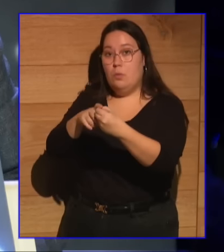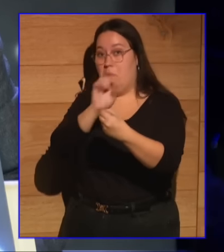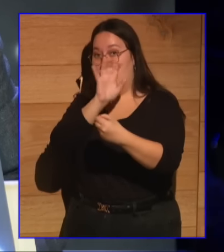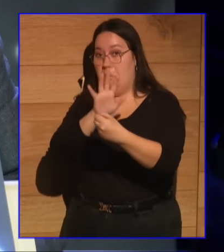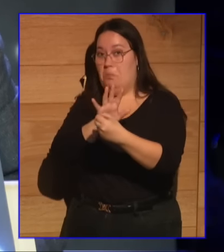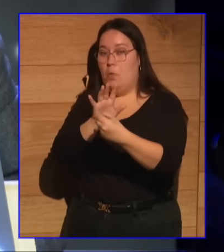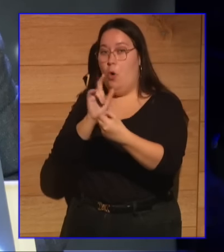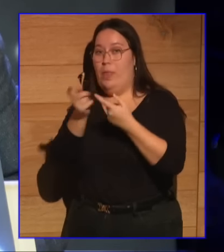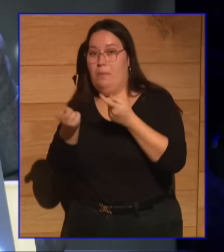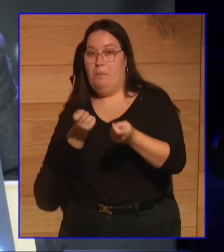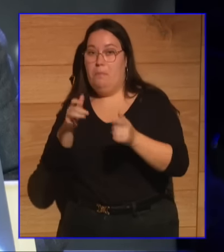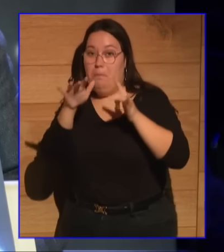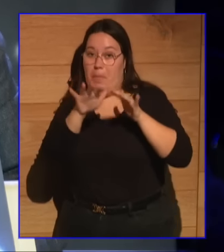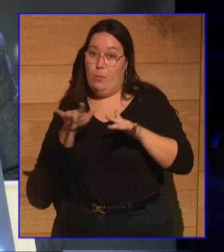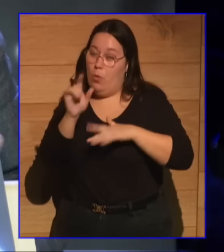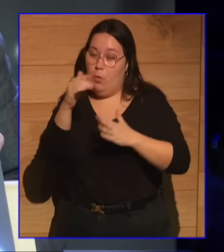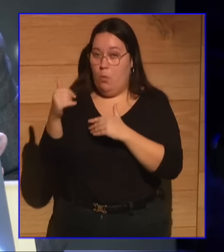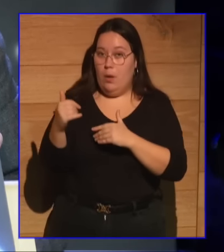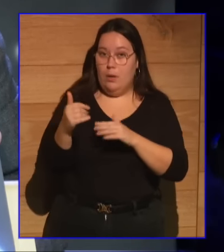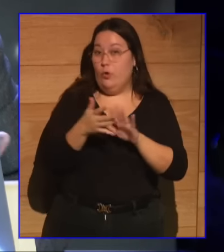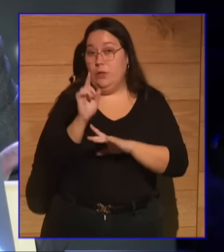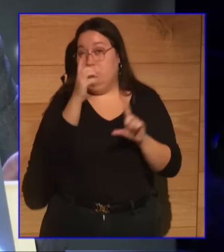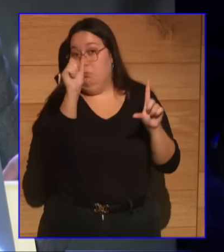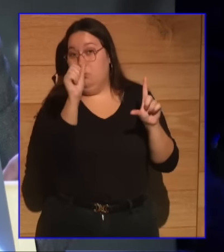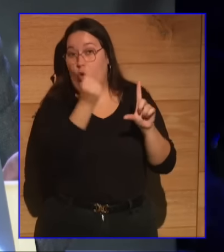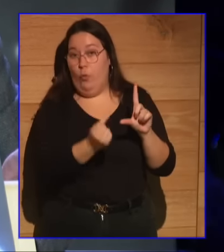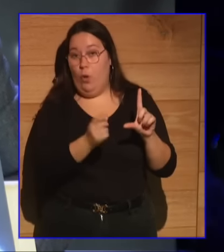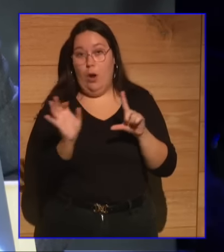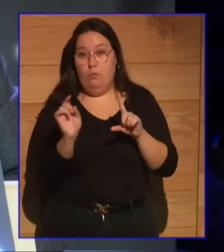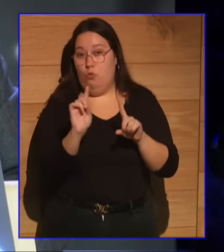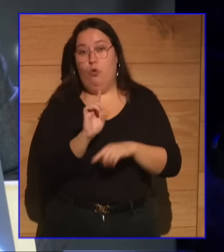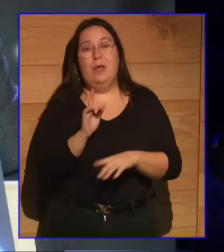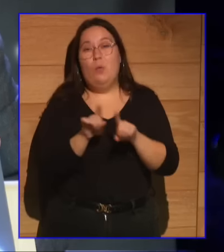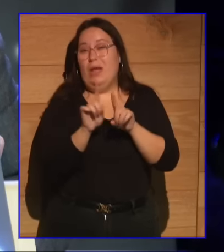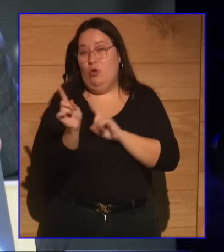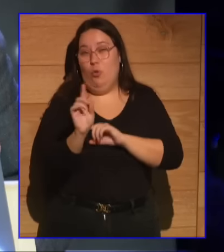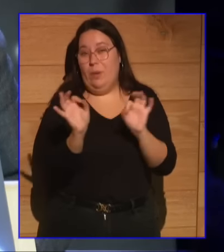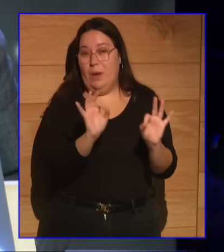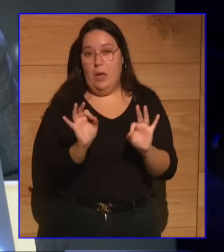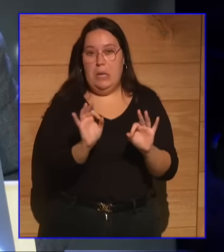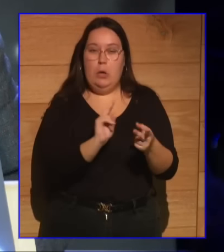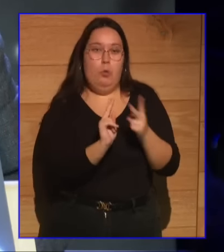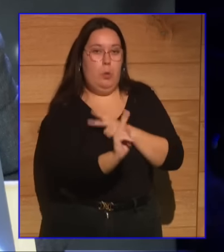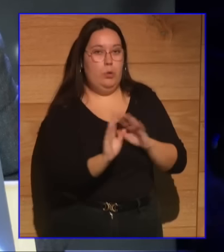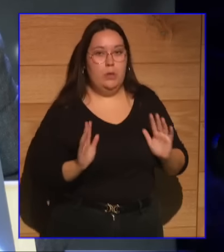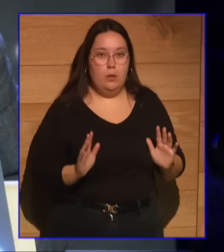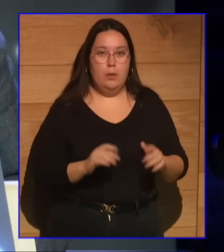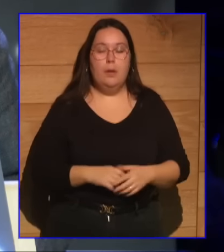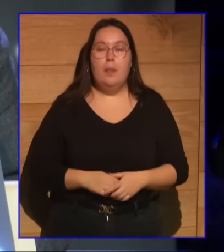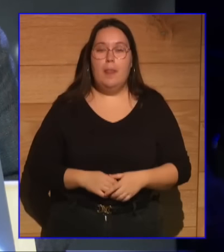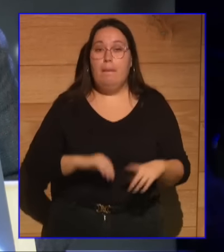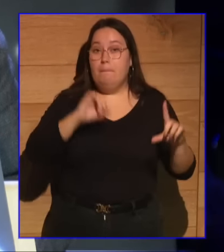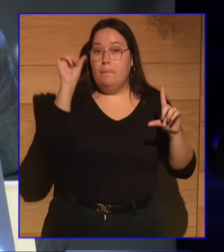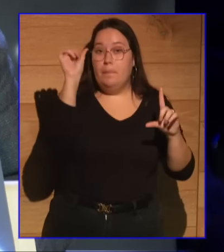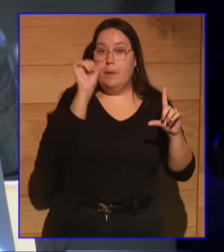de manipulación. Así que no dibuja, no prepara, por decirlo de algún modo, y reacciona. Un porcentaje enorme de la